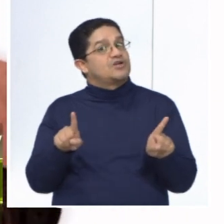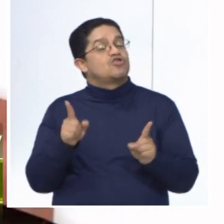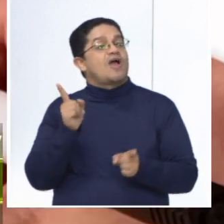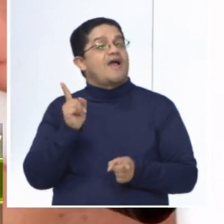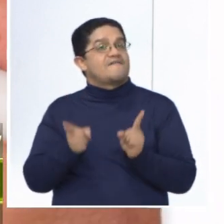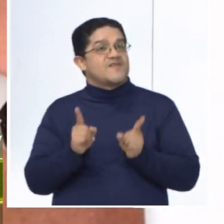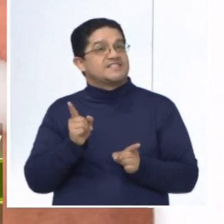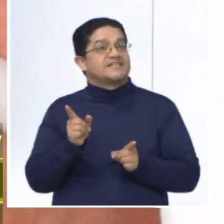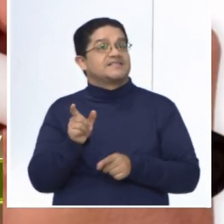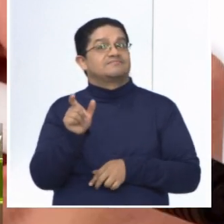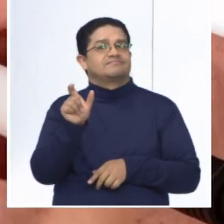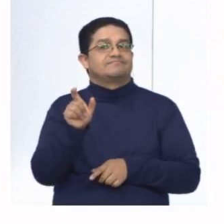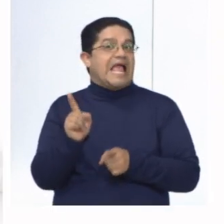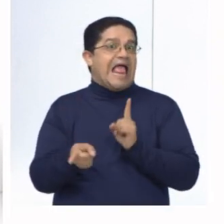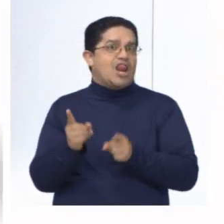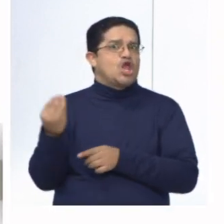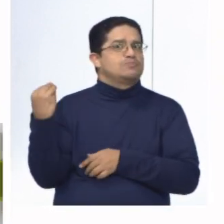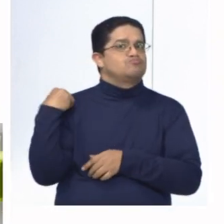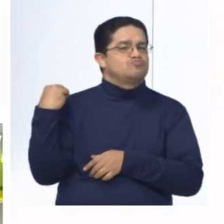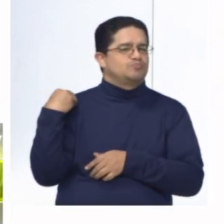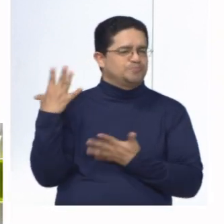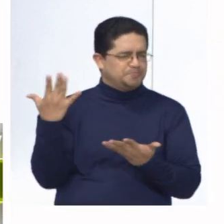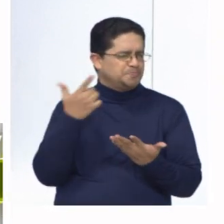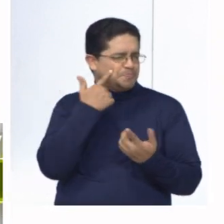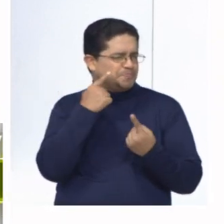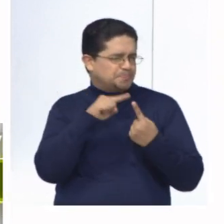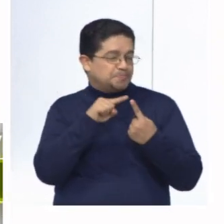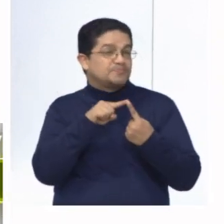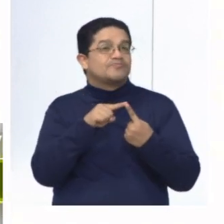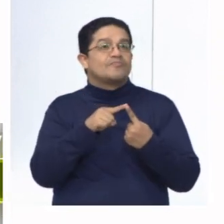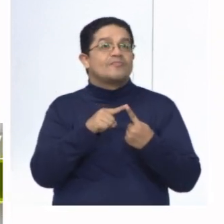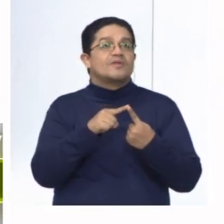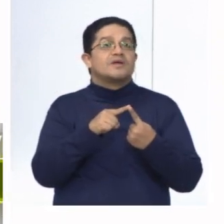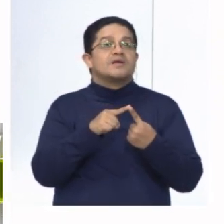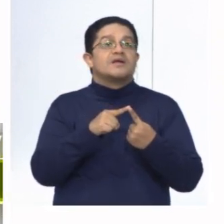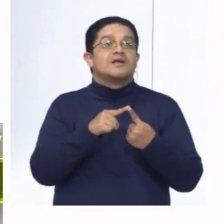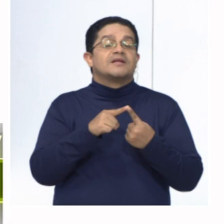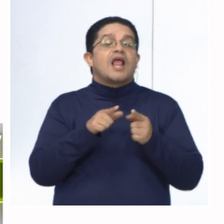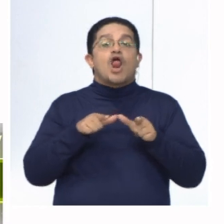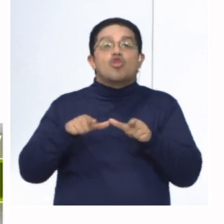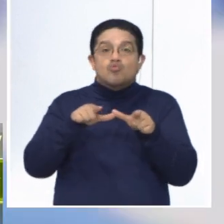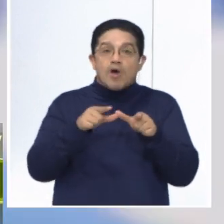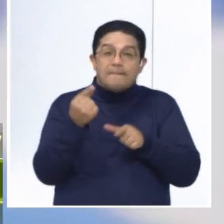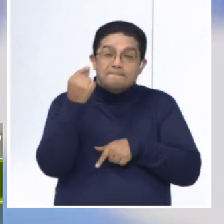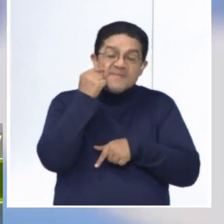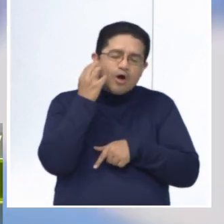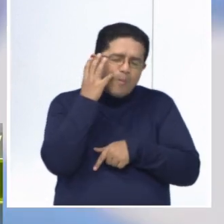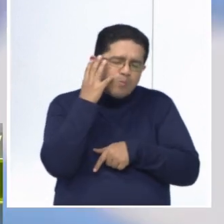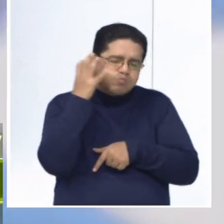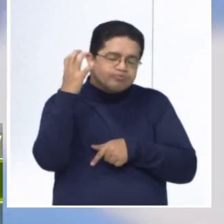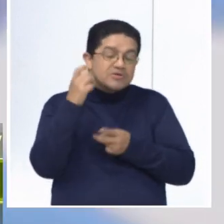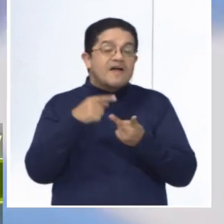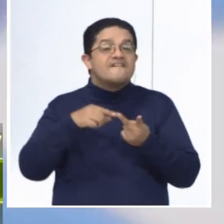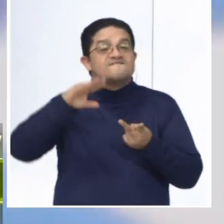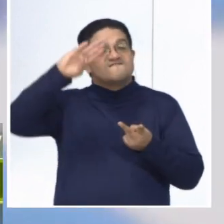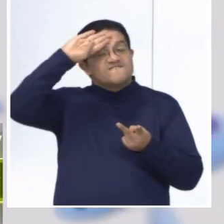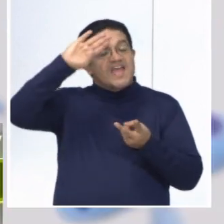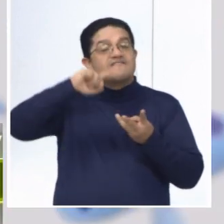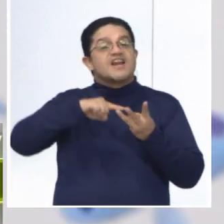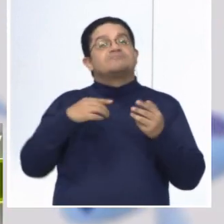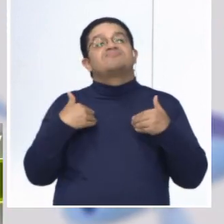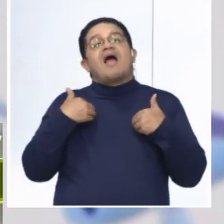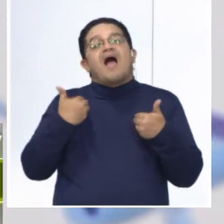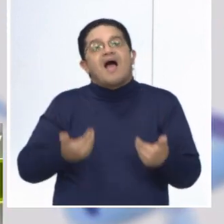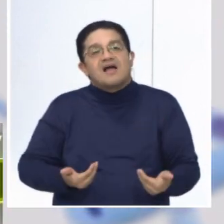algunos signos de alerta son los siguientes. Hinchazón en el sitio de la infección, fiebre, fatiga, erupciones